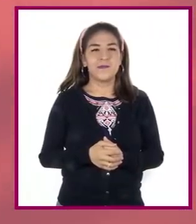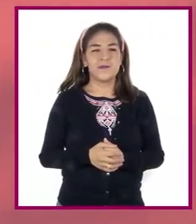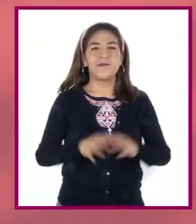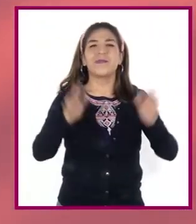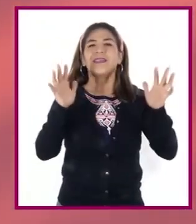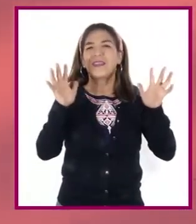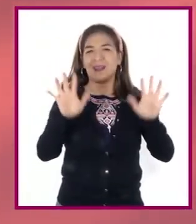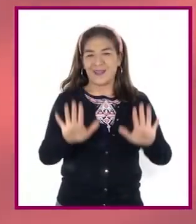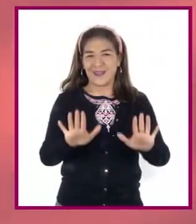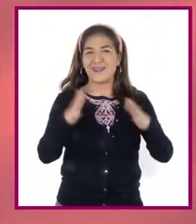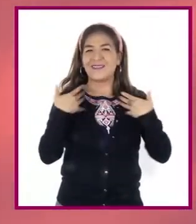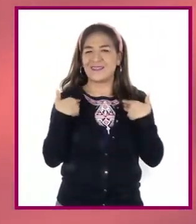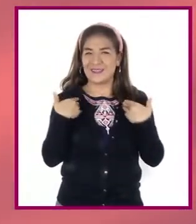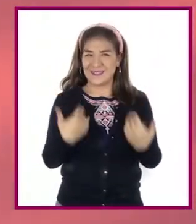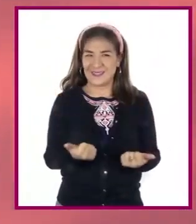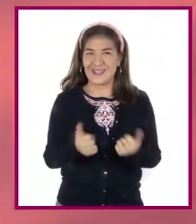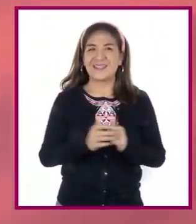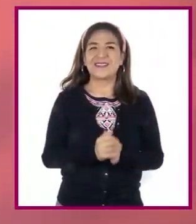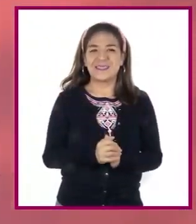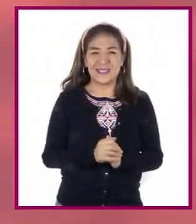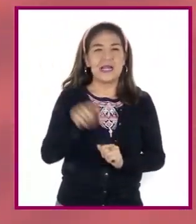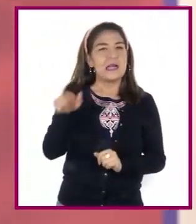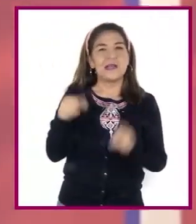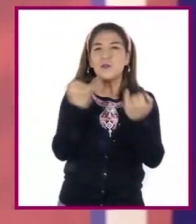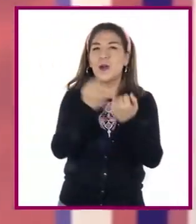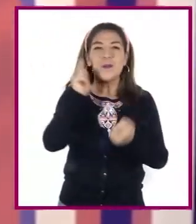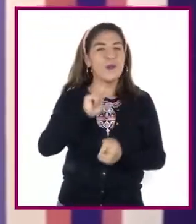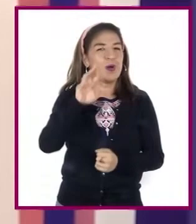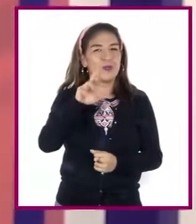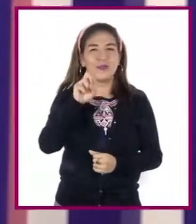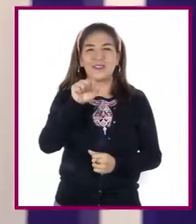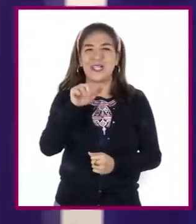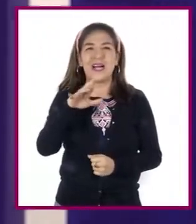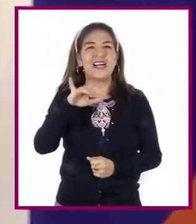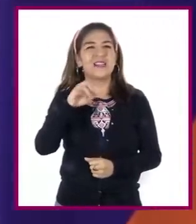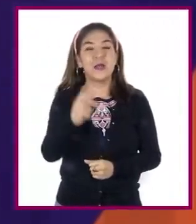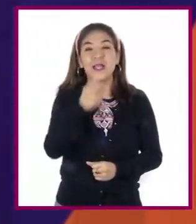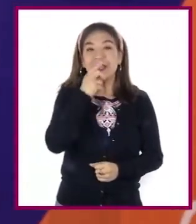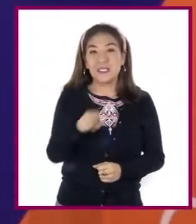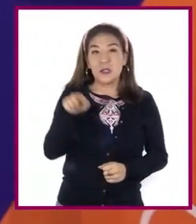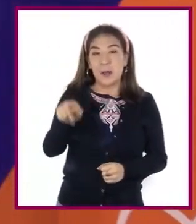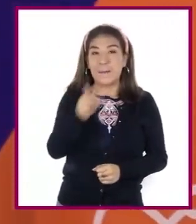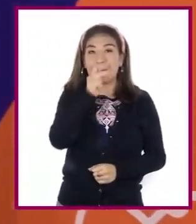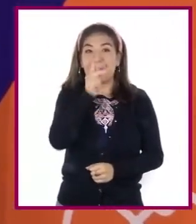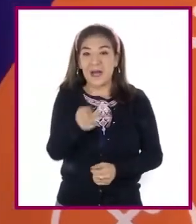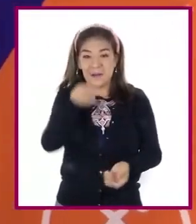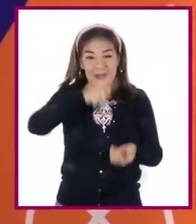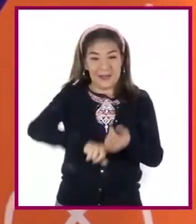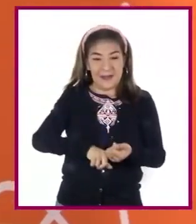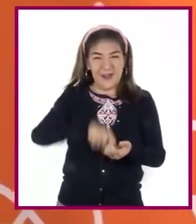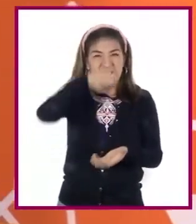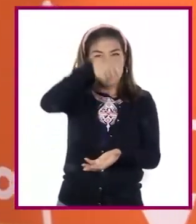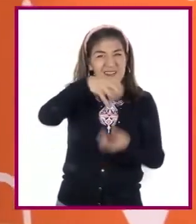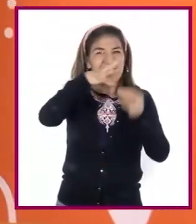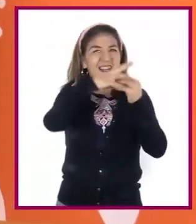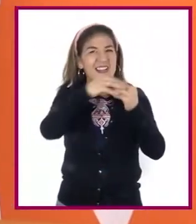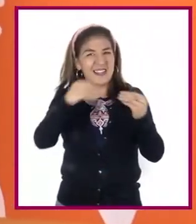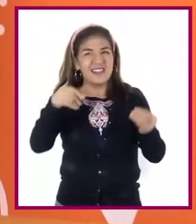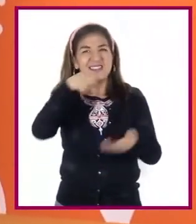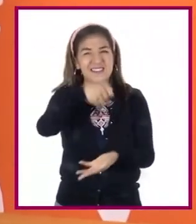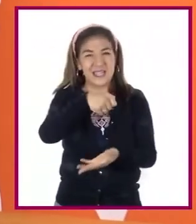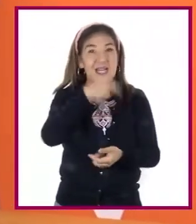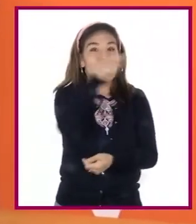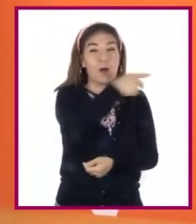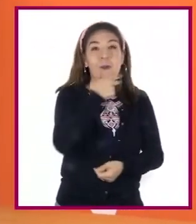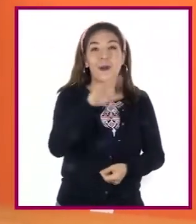Ya entendí, profesora. Igual que Rosario Castellanos dice que tiene sus palabras en una canasta, Octavio Paz dice que el